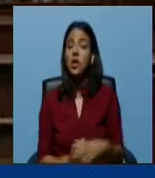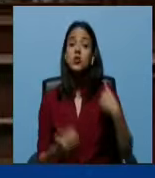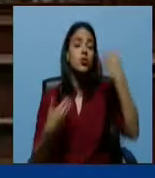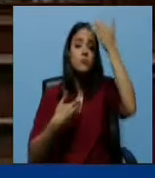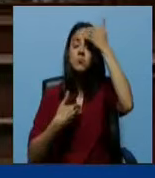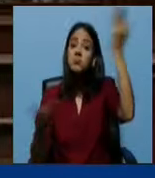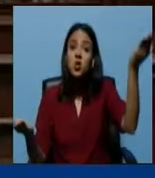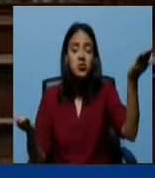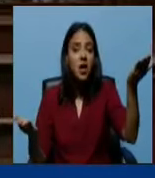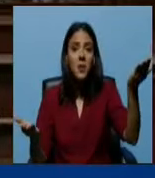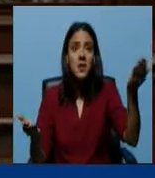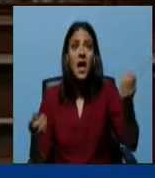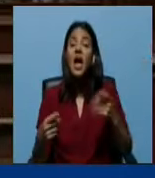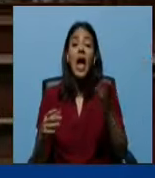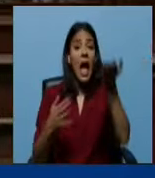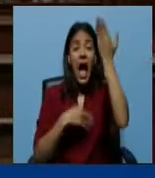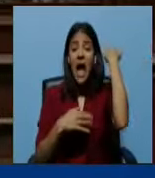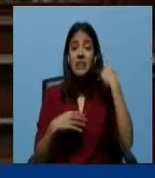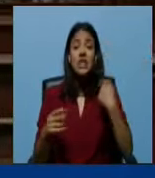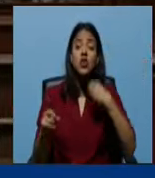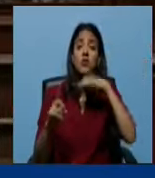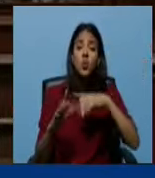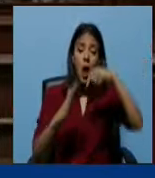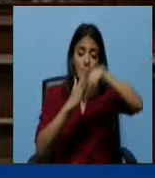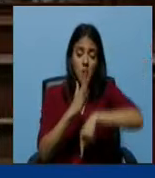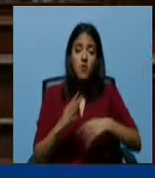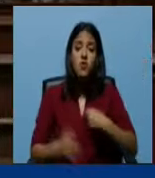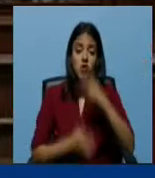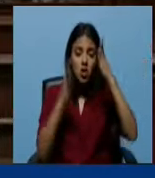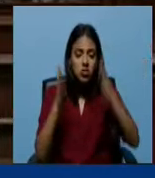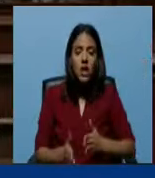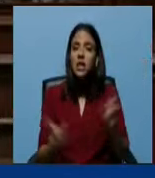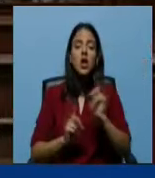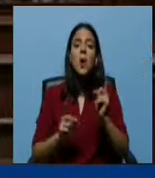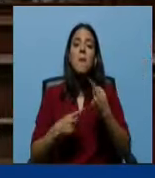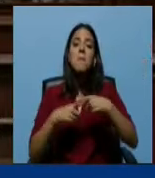yo no manejaba la Biblia como la manejo ahora, pero tenía esa intuición.